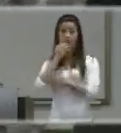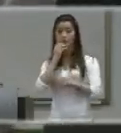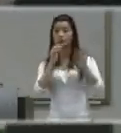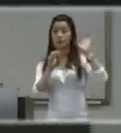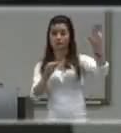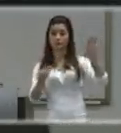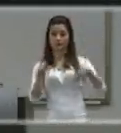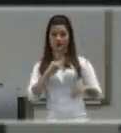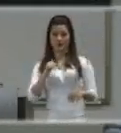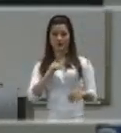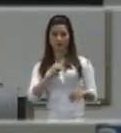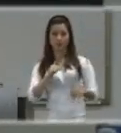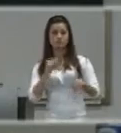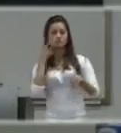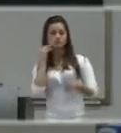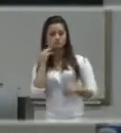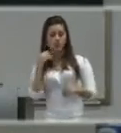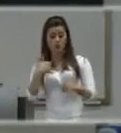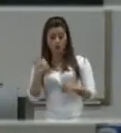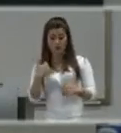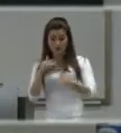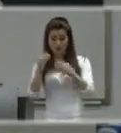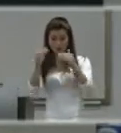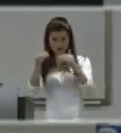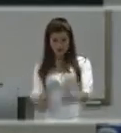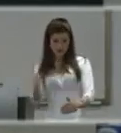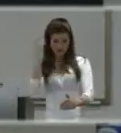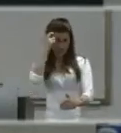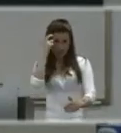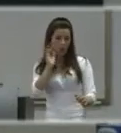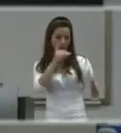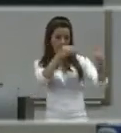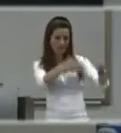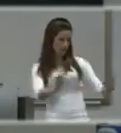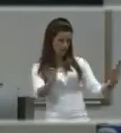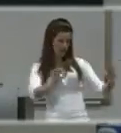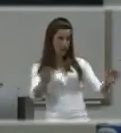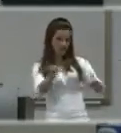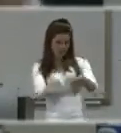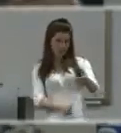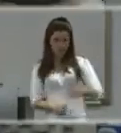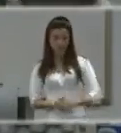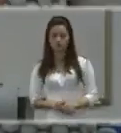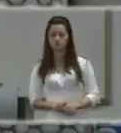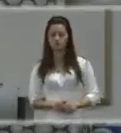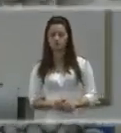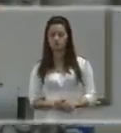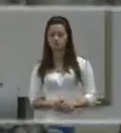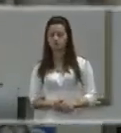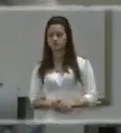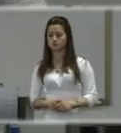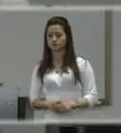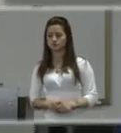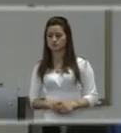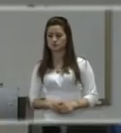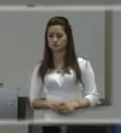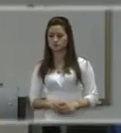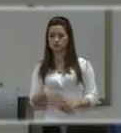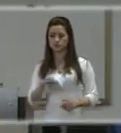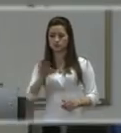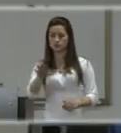que con jóvenes con discapacidad intelectual y de hecho sin discapacidad también, porque es una estrategia de embarazo adolescente, hacen que tengan un bebé por